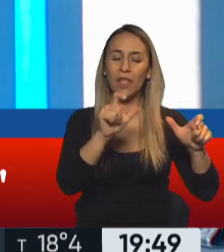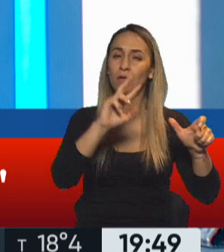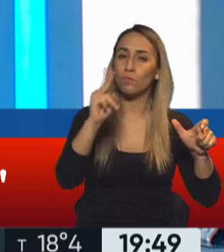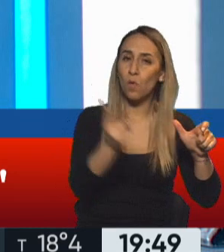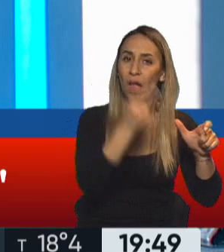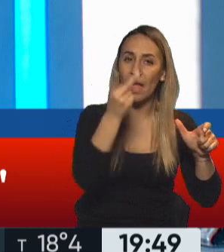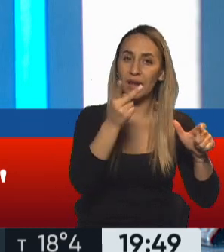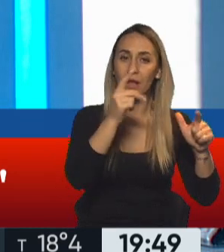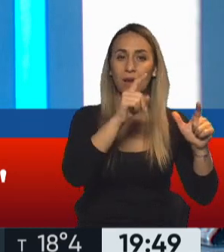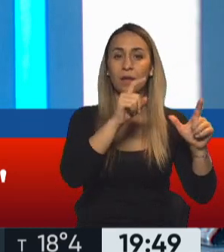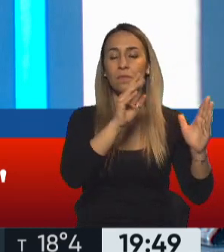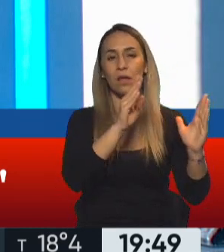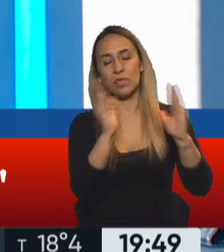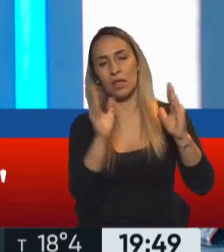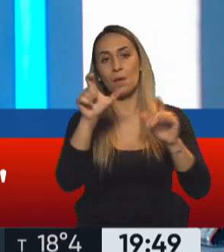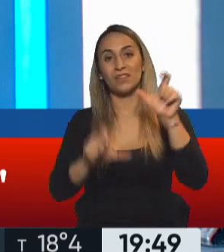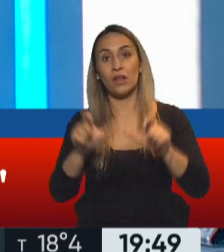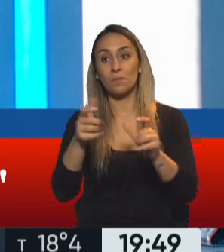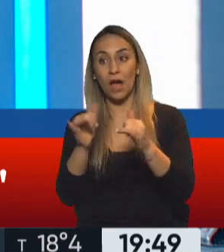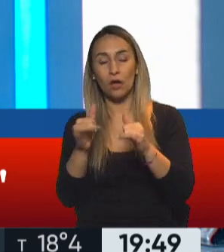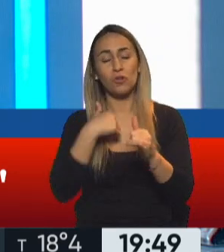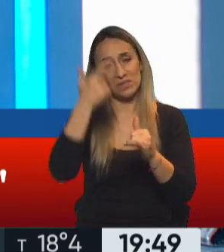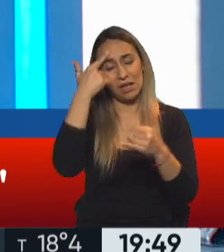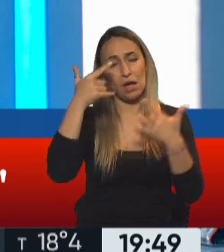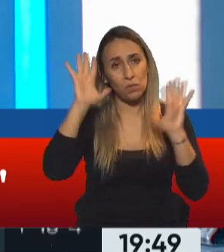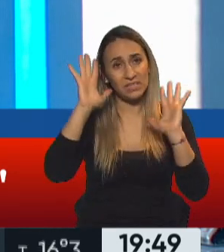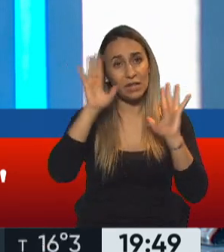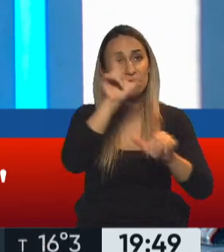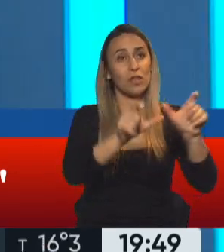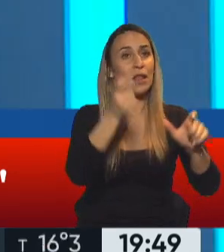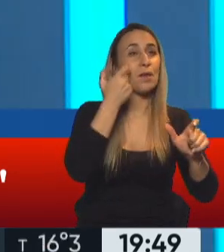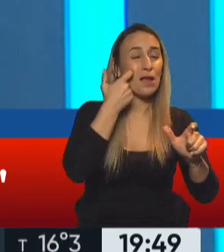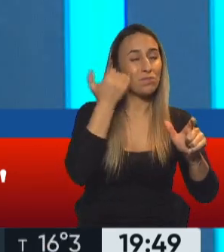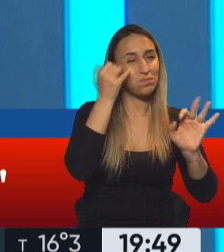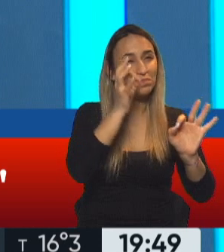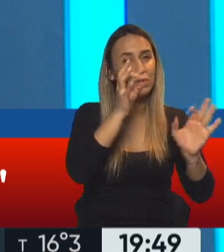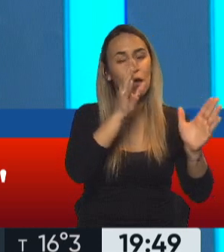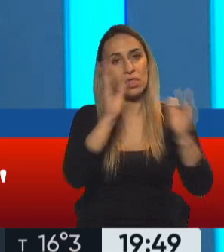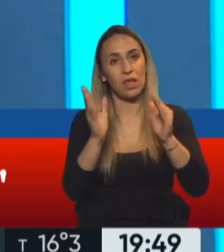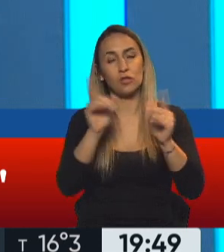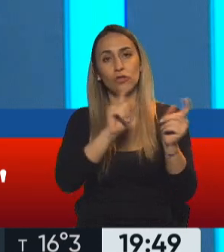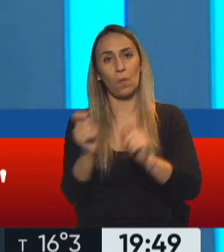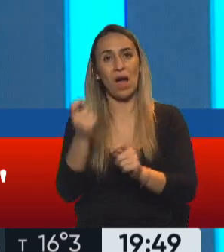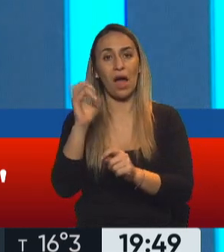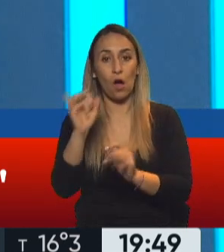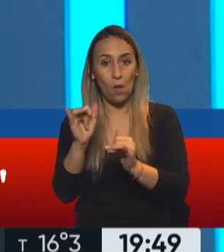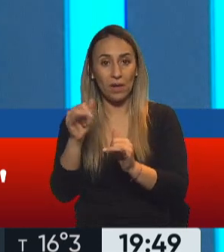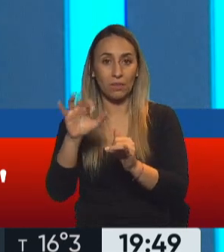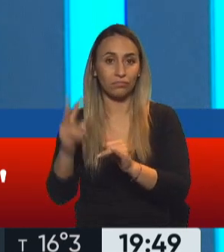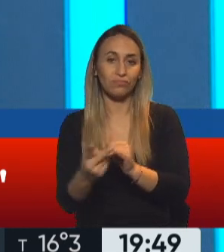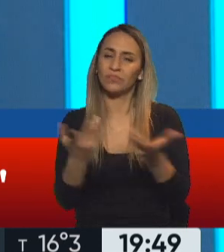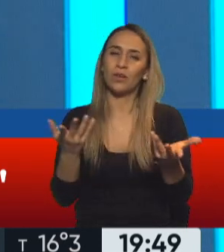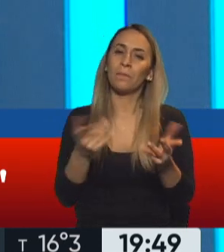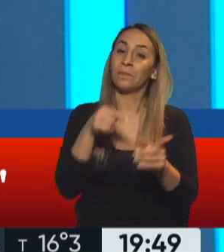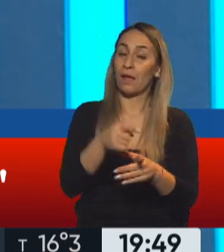letalidad hacia gente más joven como uno suponía que podría haber. No, siempre, esta es una enfermedad que siempre produce mayor mortalidad en las personas más grandes,